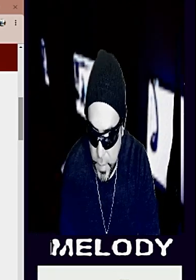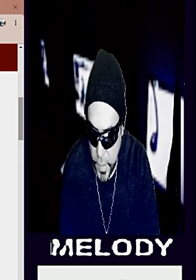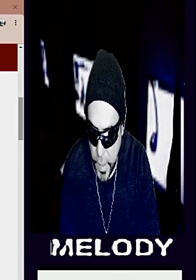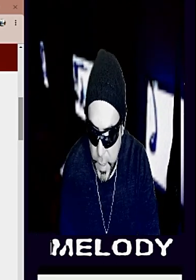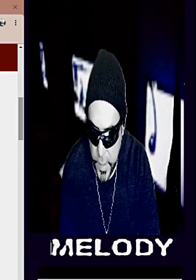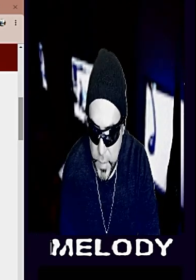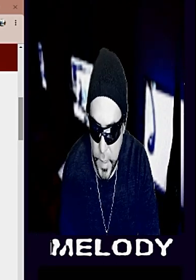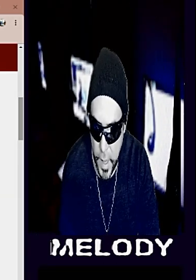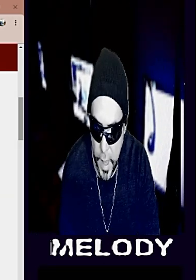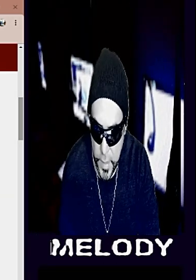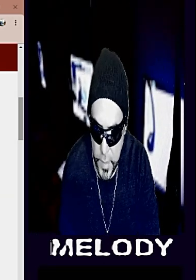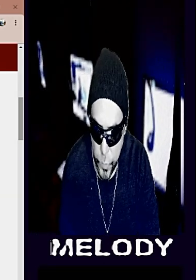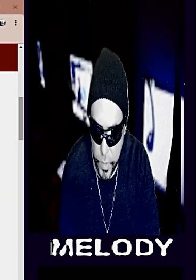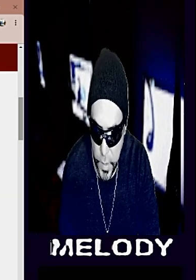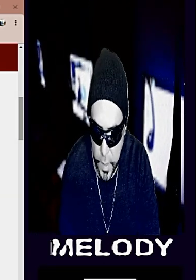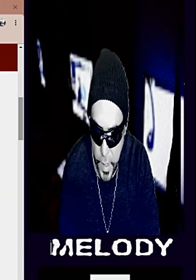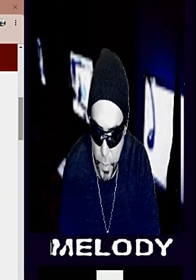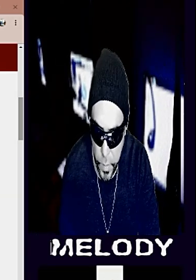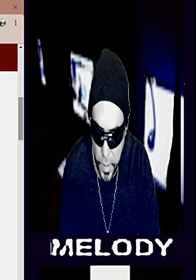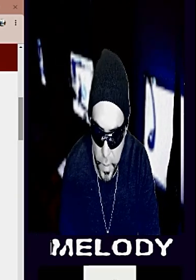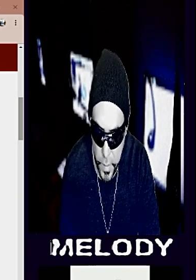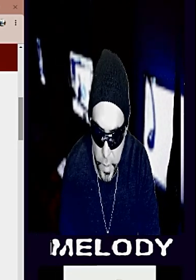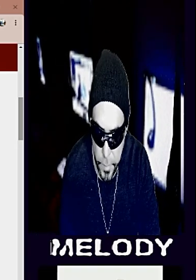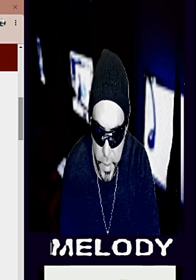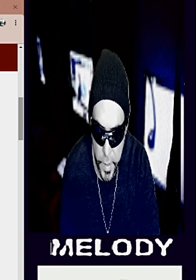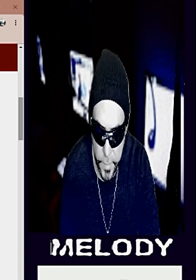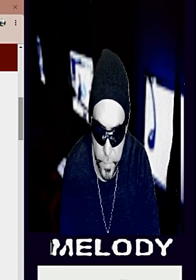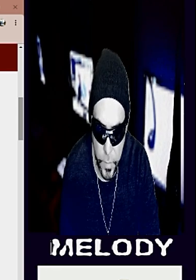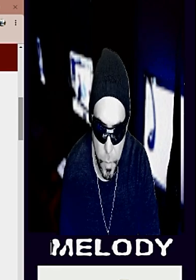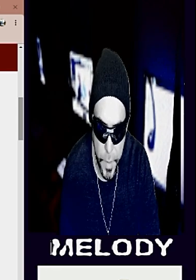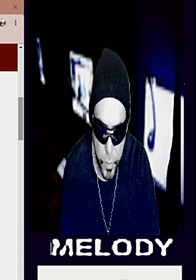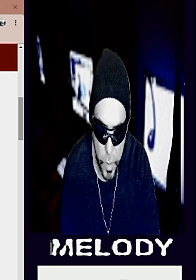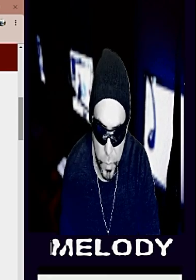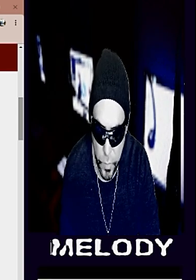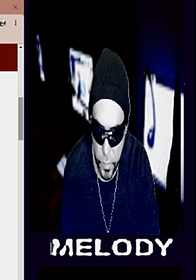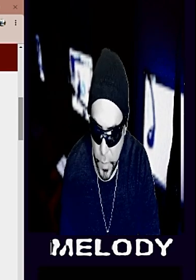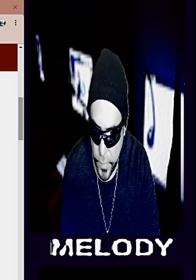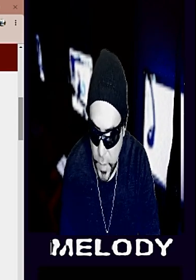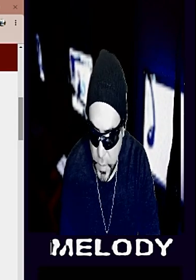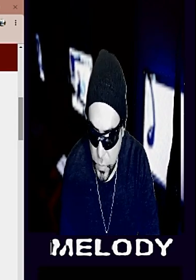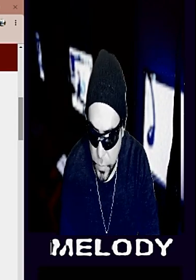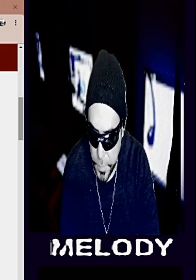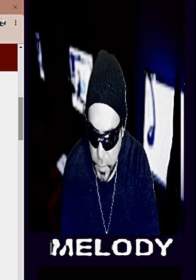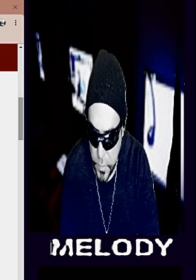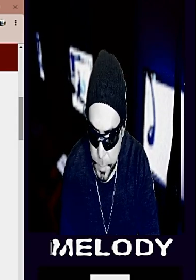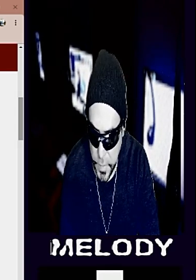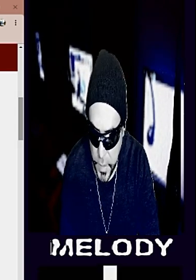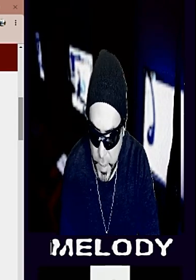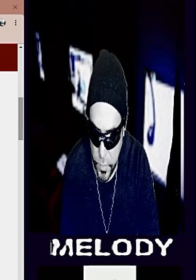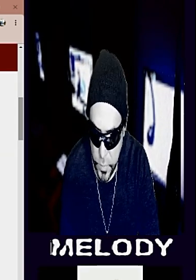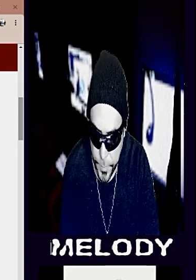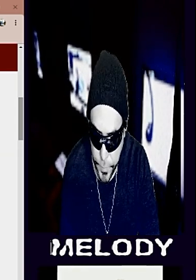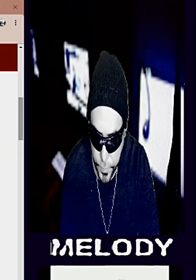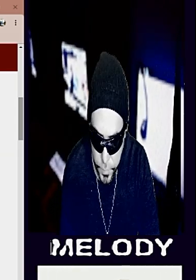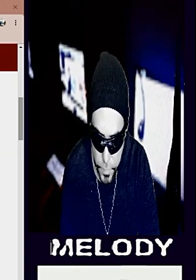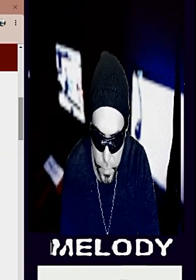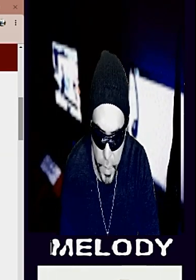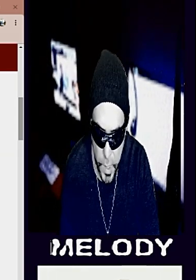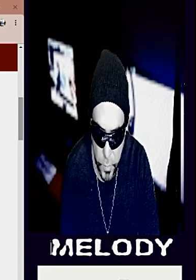A través de X, antes Twitter, la cuenta del Tren Maya compartió algunas fotografías de sus primeros